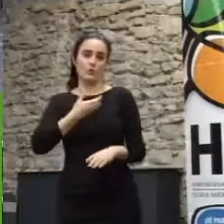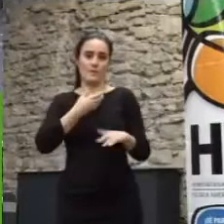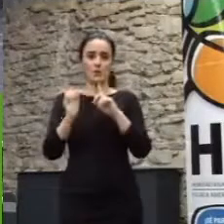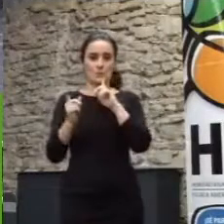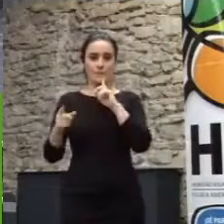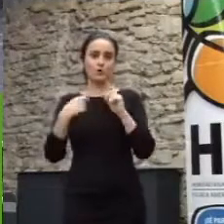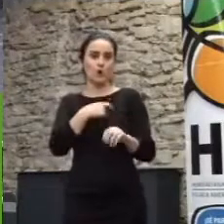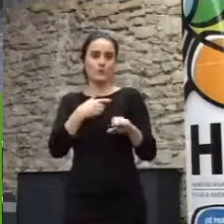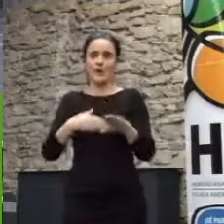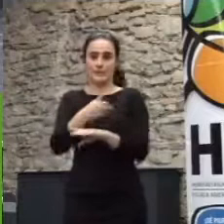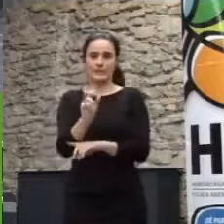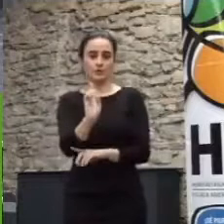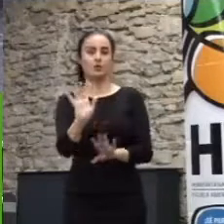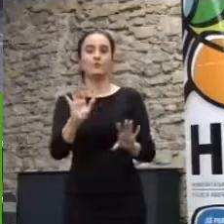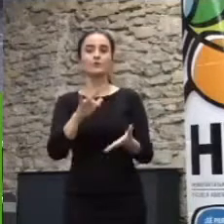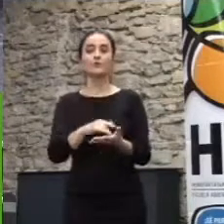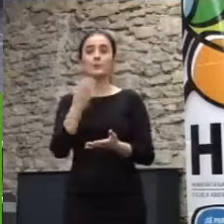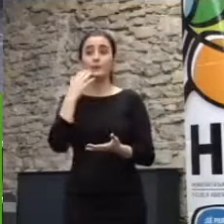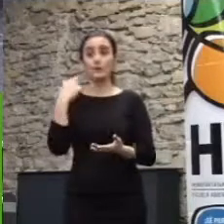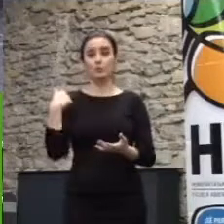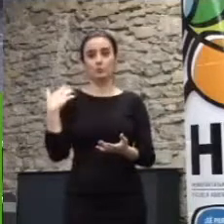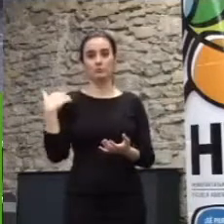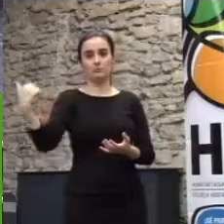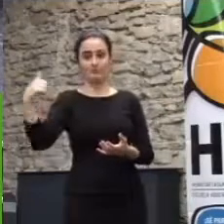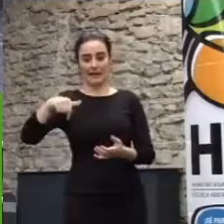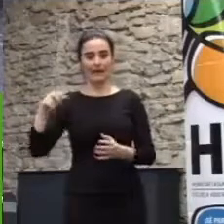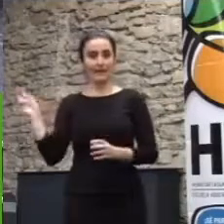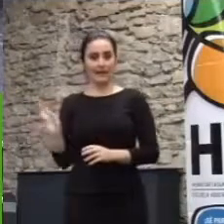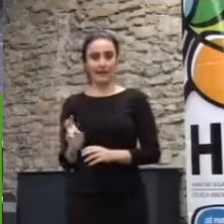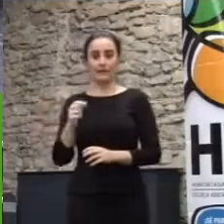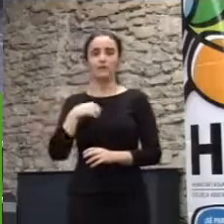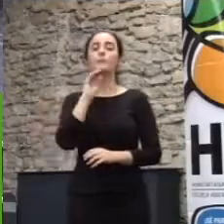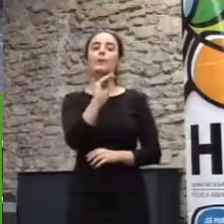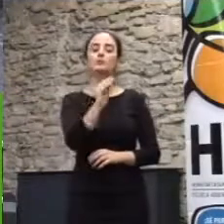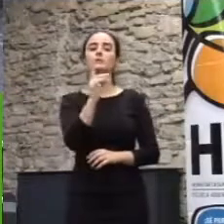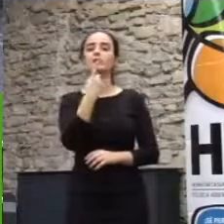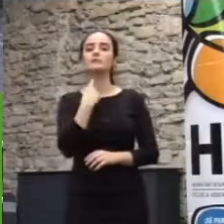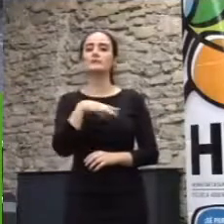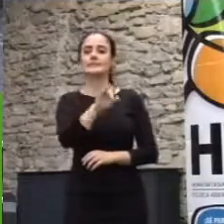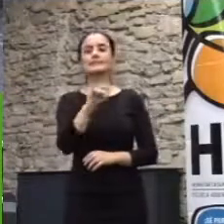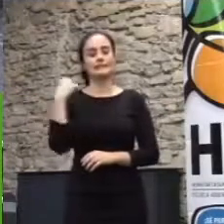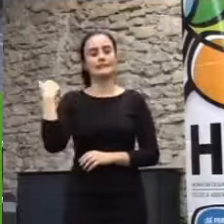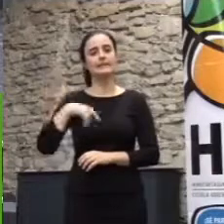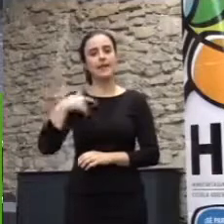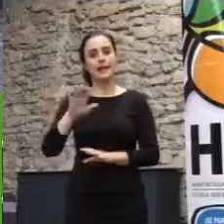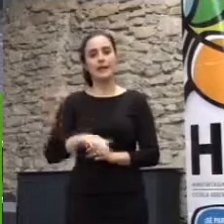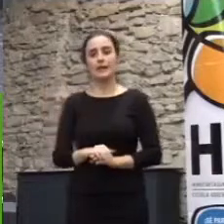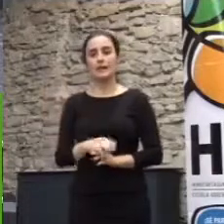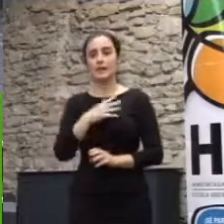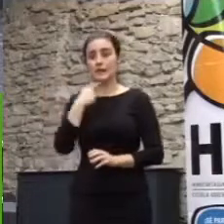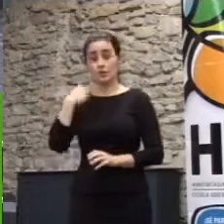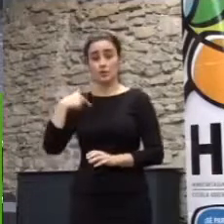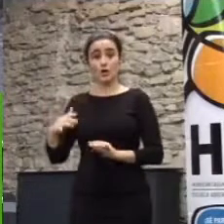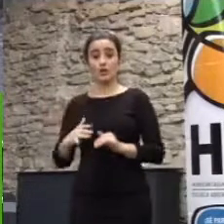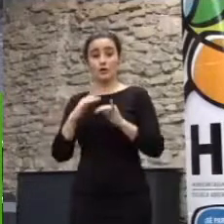pero cuando nos planteaste para venir aquí, pues pregunté y me dijeron que sí, que ya las daban. Cuando llegué yo eran a